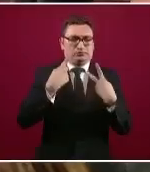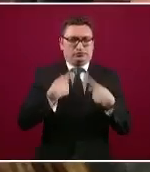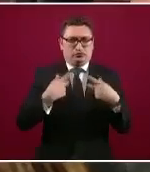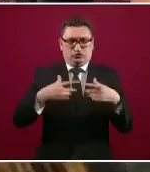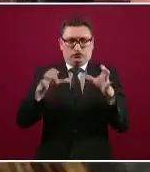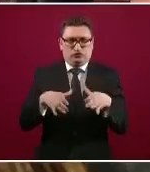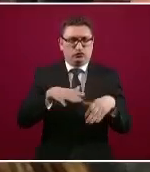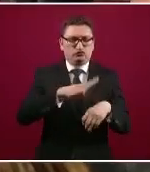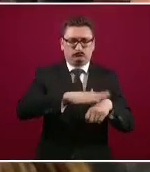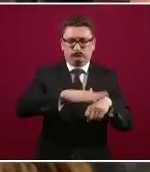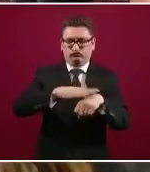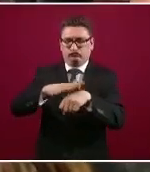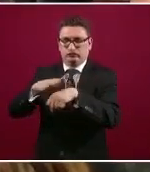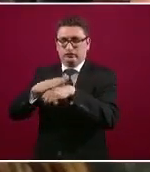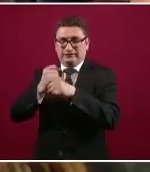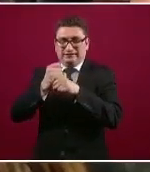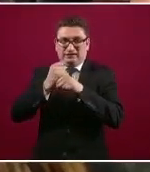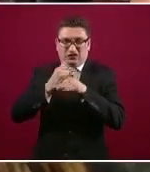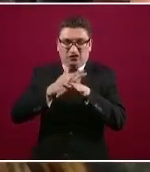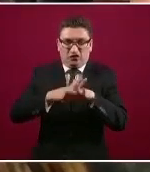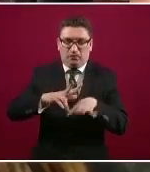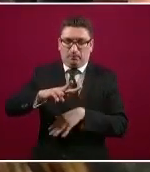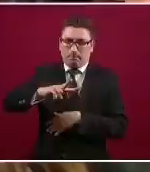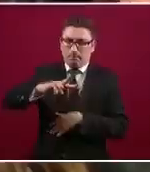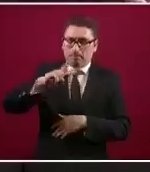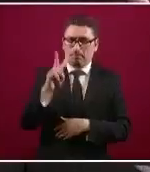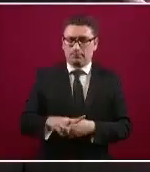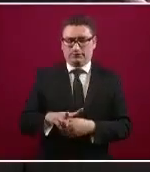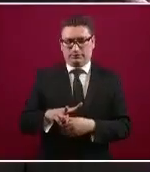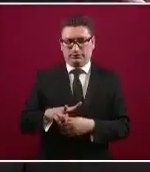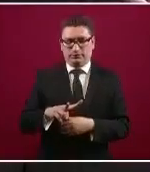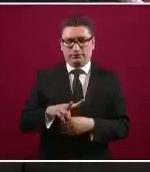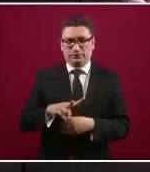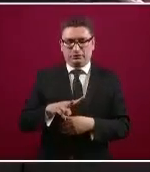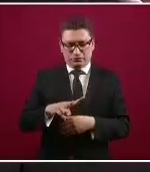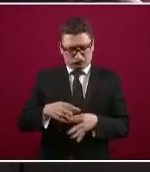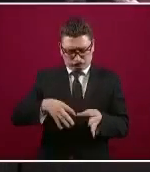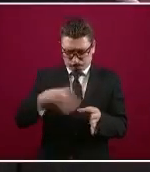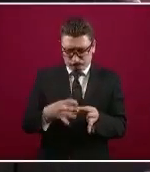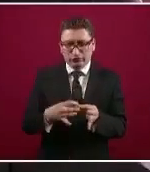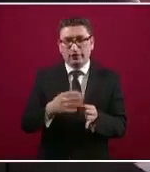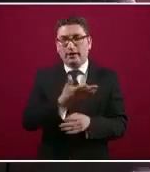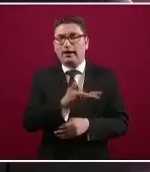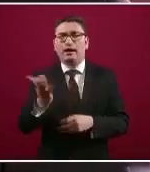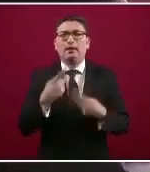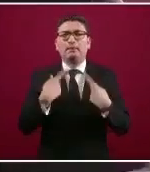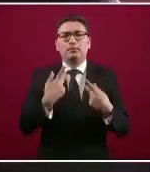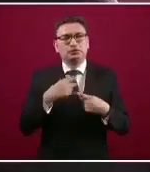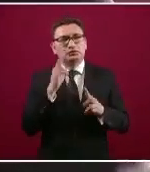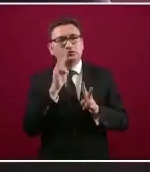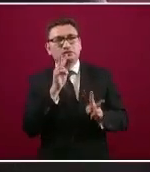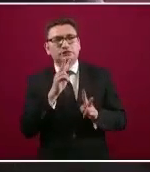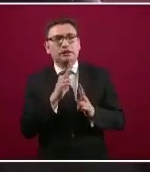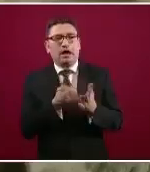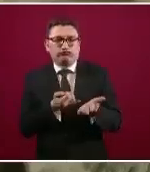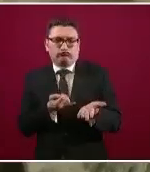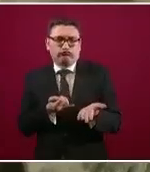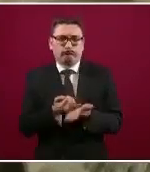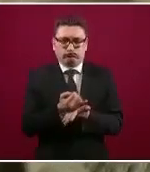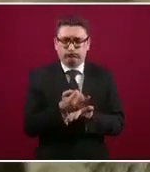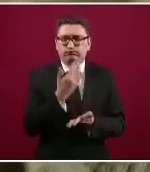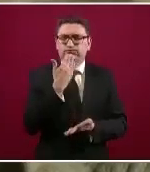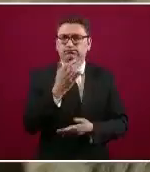comunidad, a la población, información cierta y puntual para que la población pueda tomar mejores decisiones, por